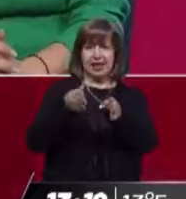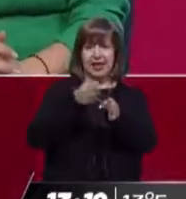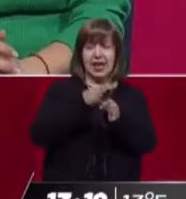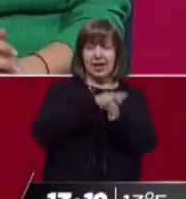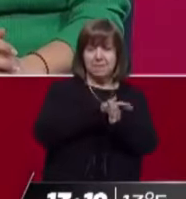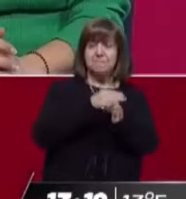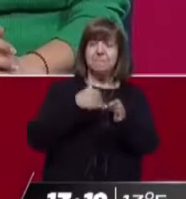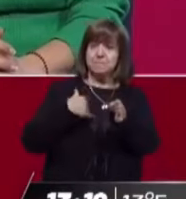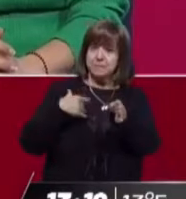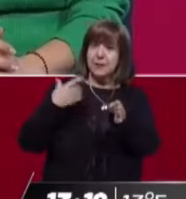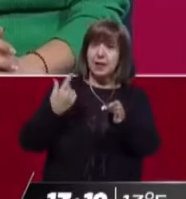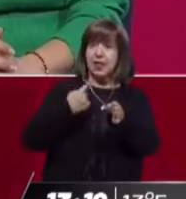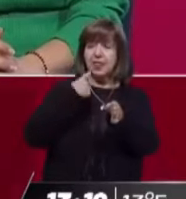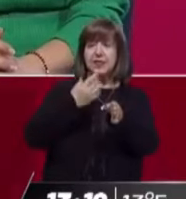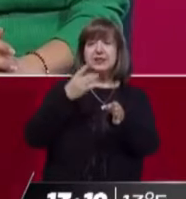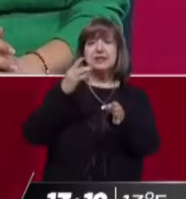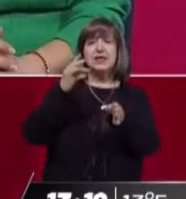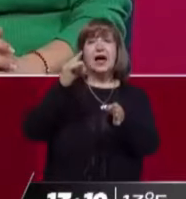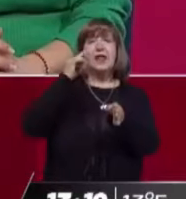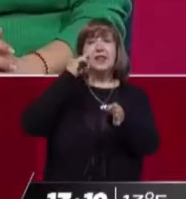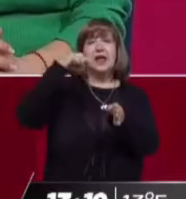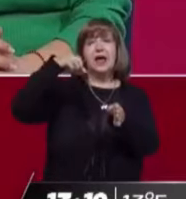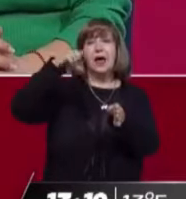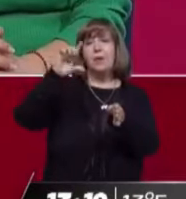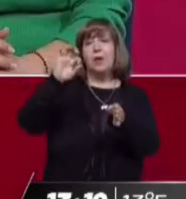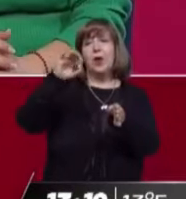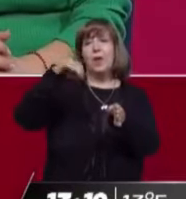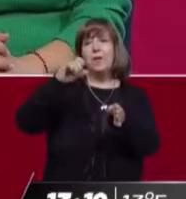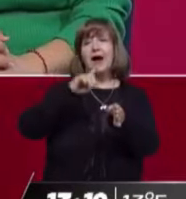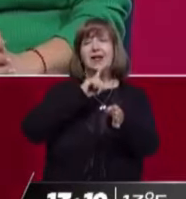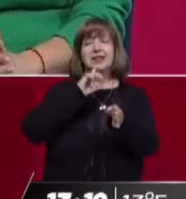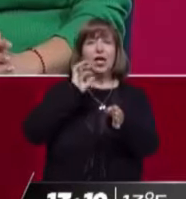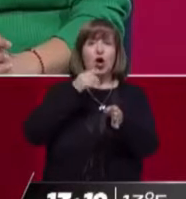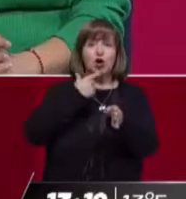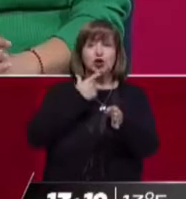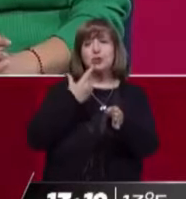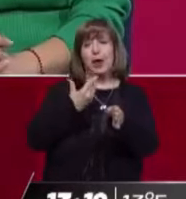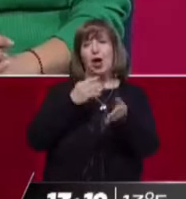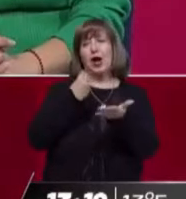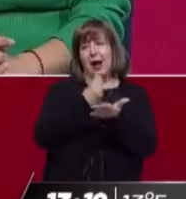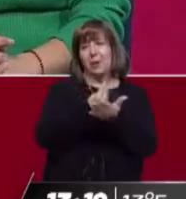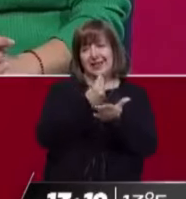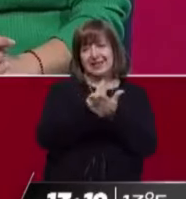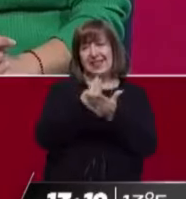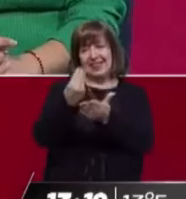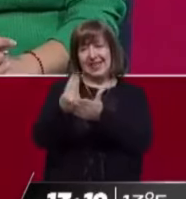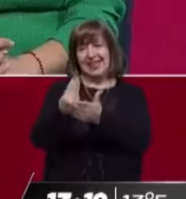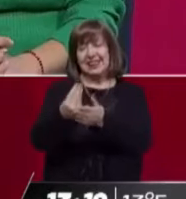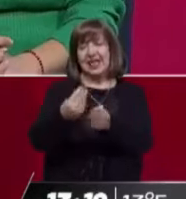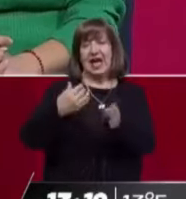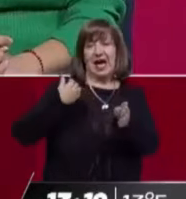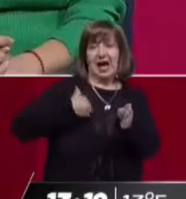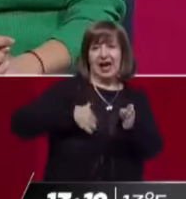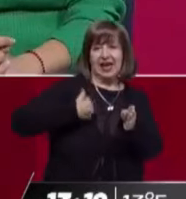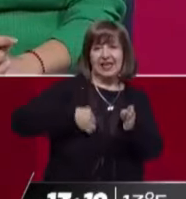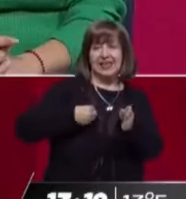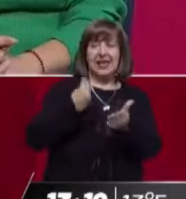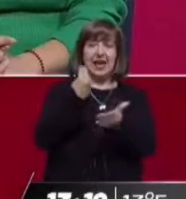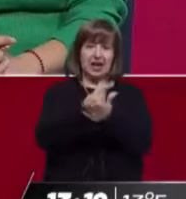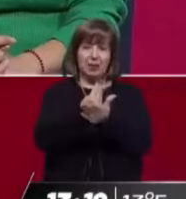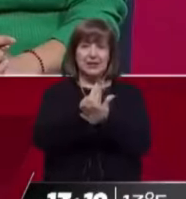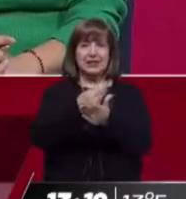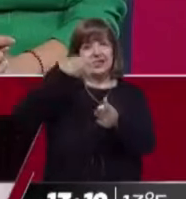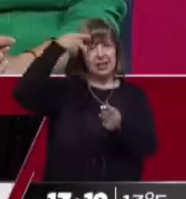Hablamos de una nueva tensión diplomática que así es, todos esperamos que se resuelva a la brevedad y ya comienza a arreglarse el asunto para